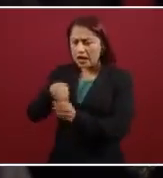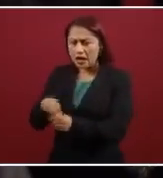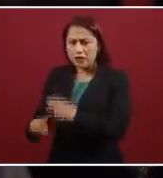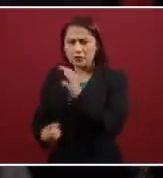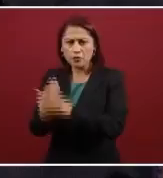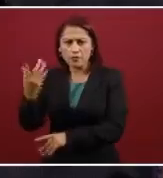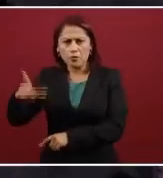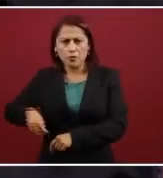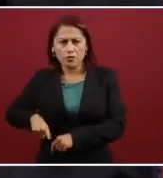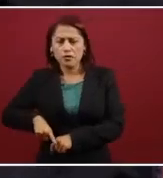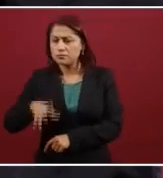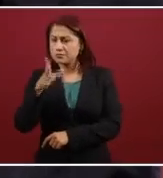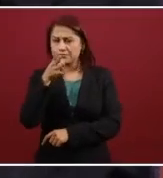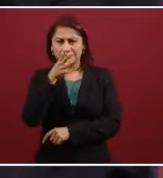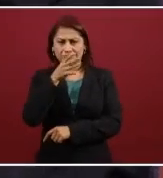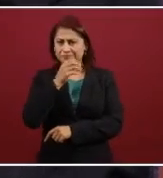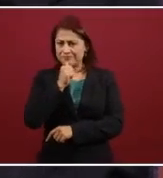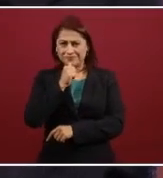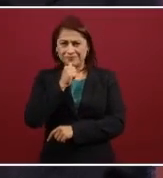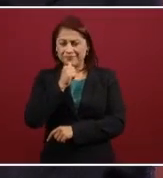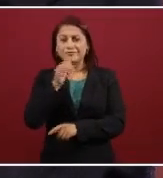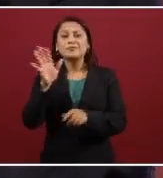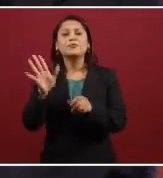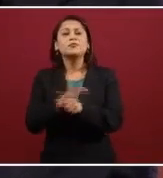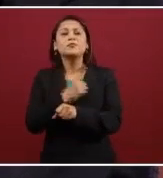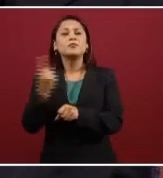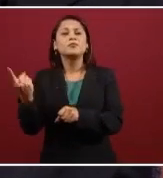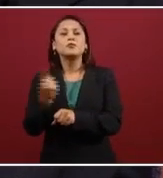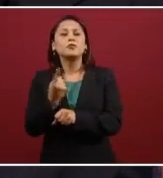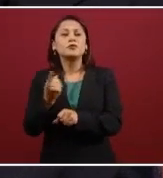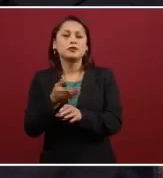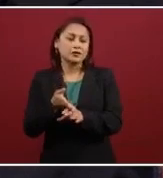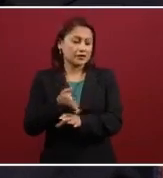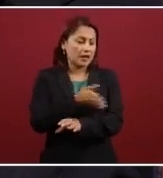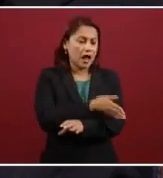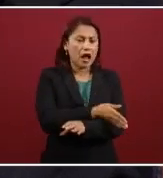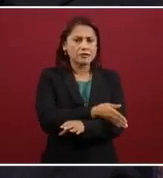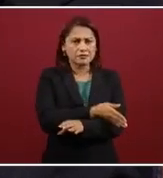un asunto de colonización mental.